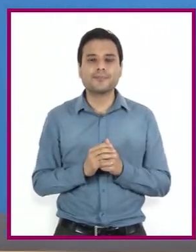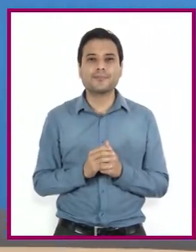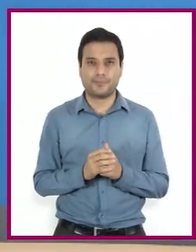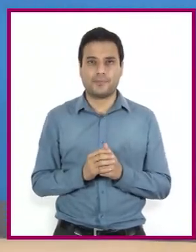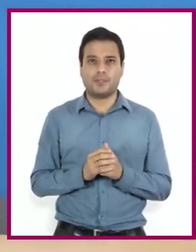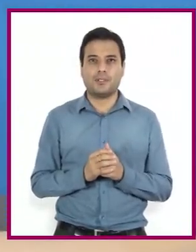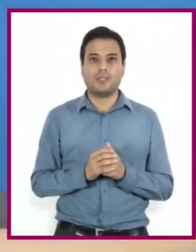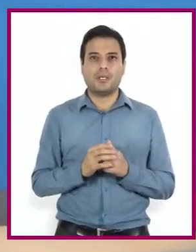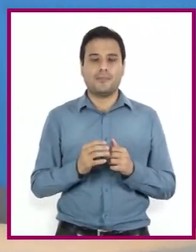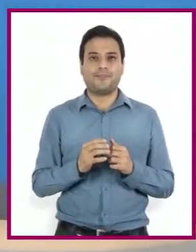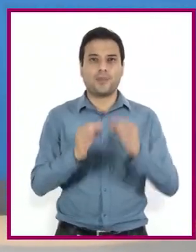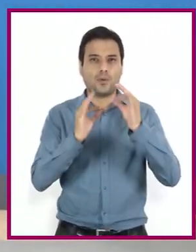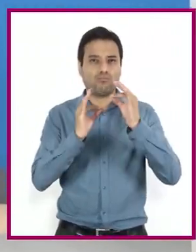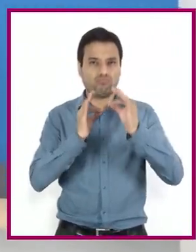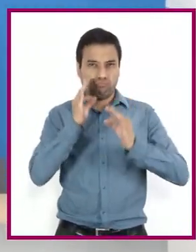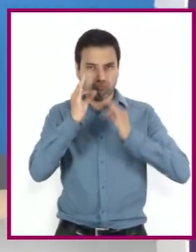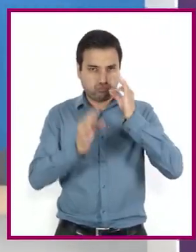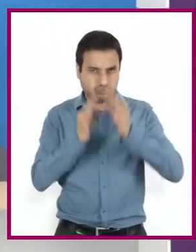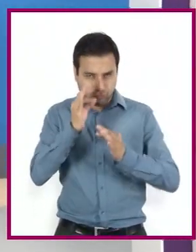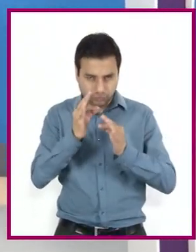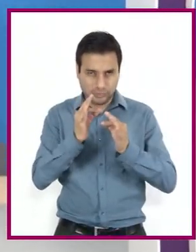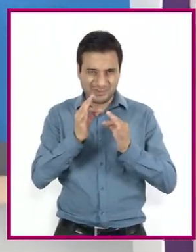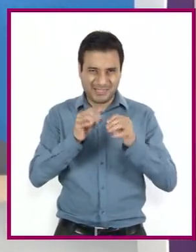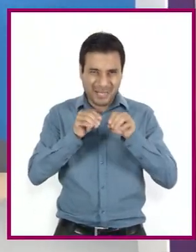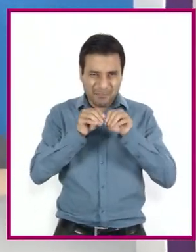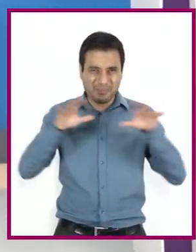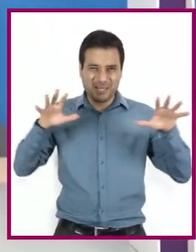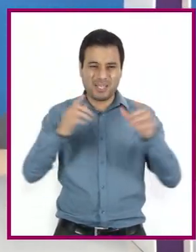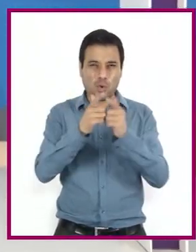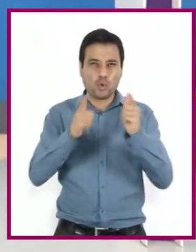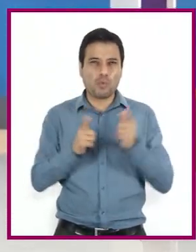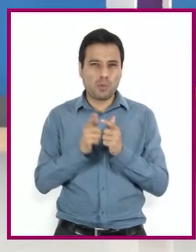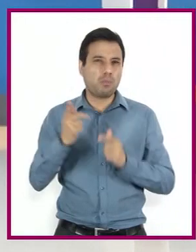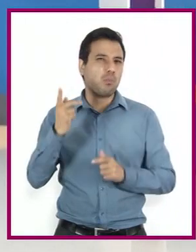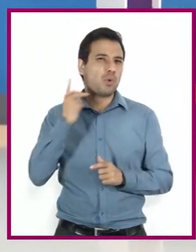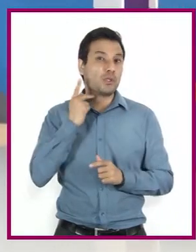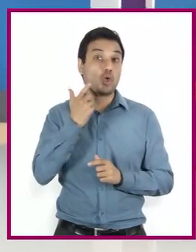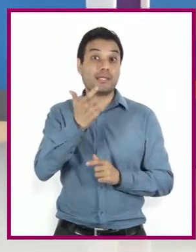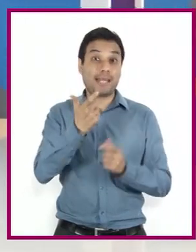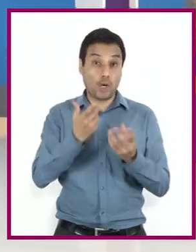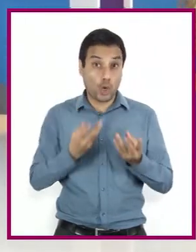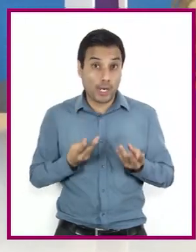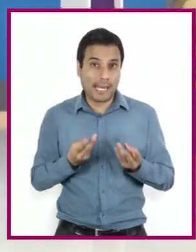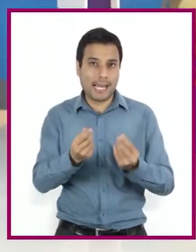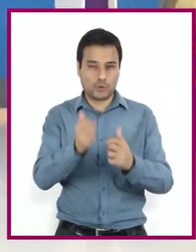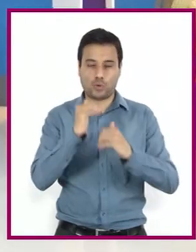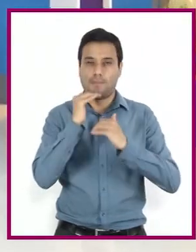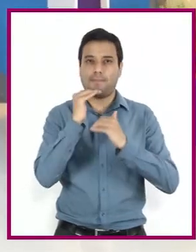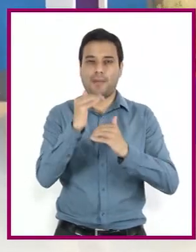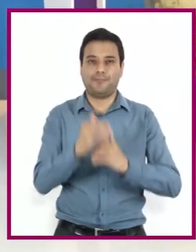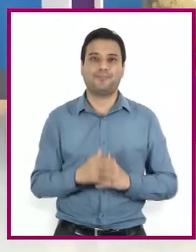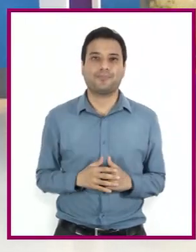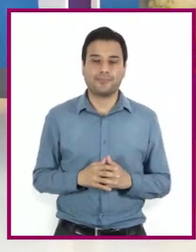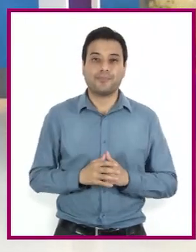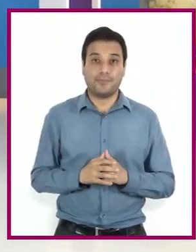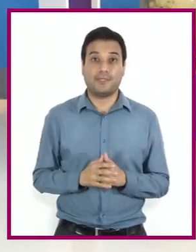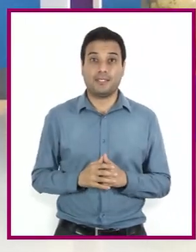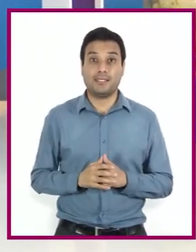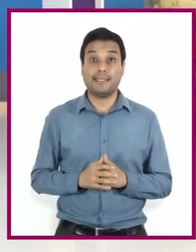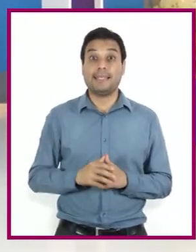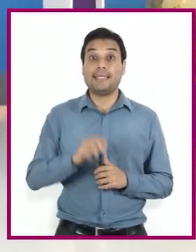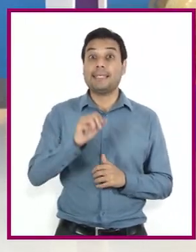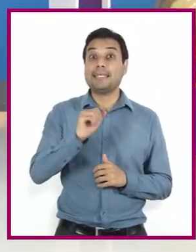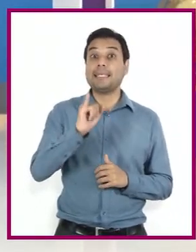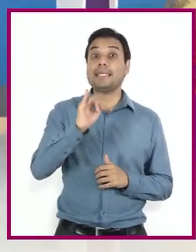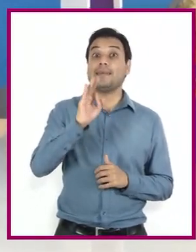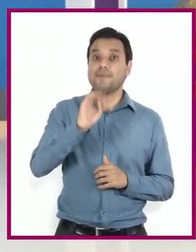los gastos de campaña de los partidos políticos. Además, el IFE y ya no los partidos comprarían tiempo en radio y